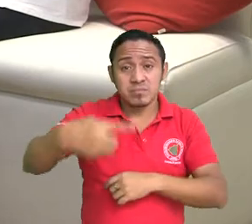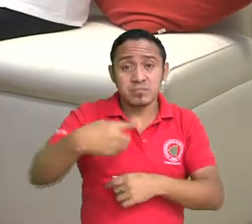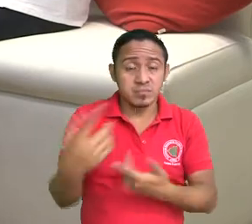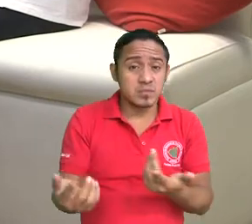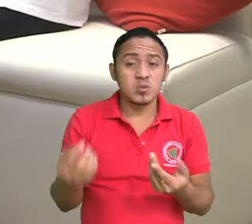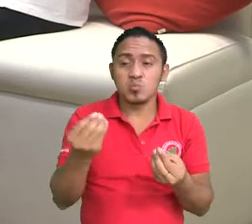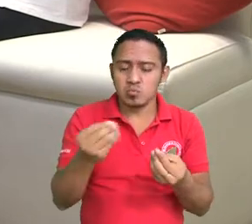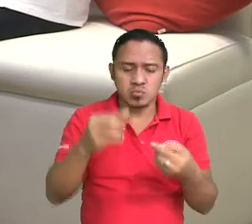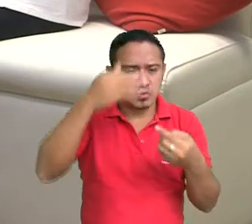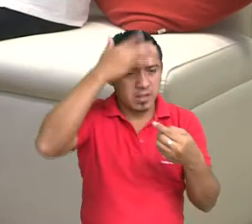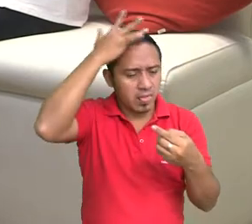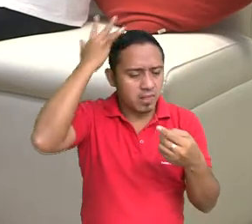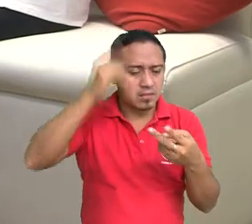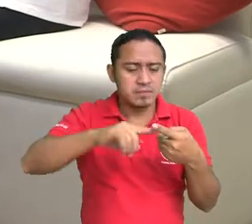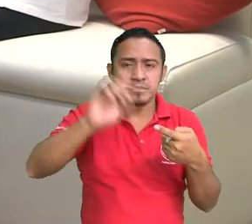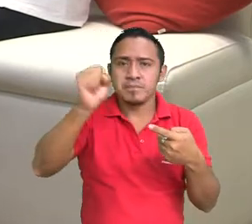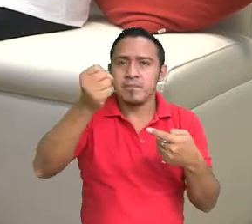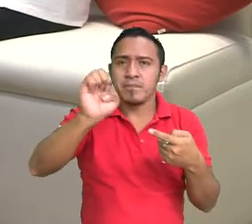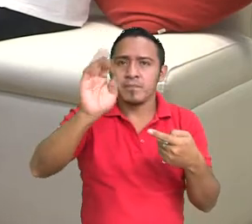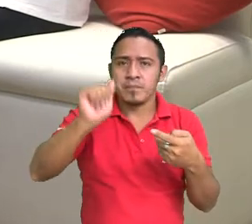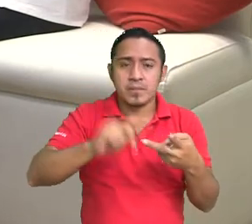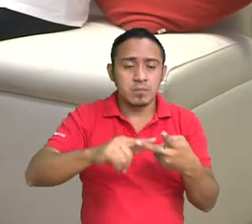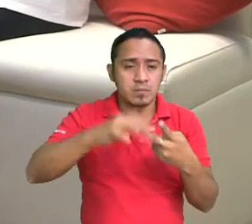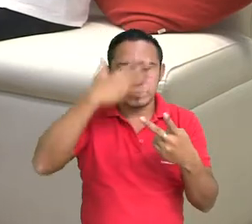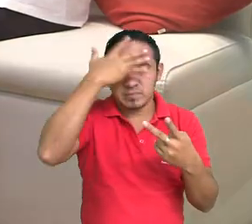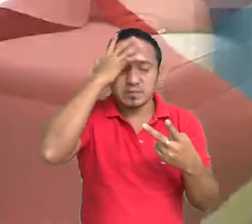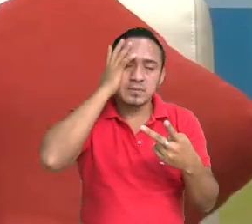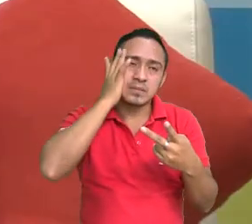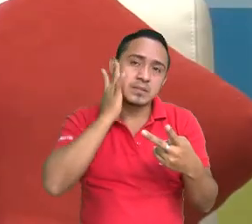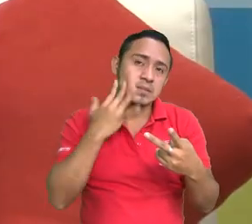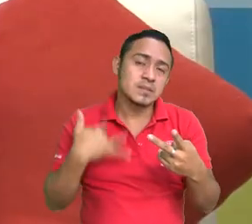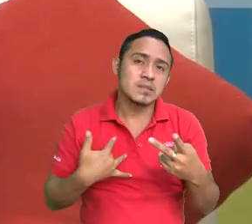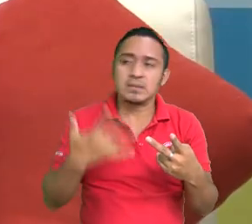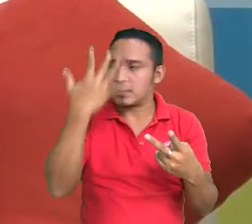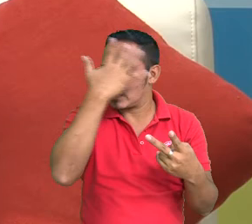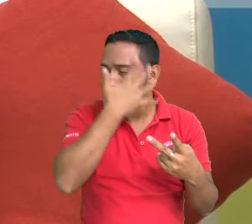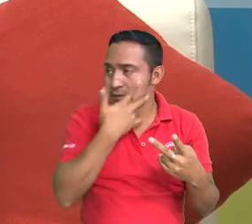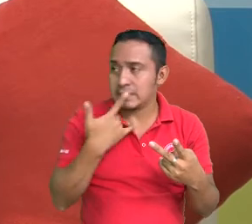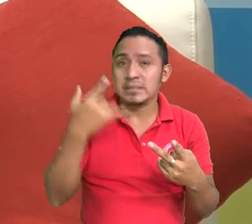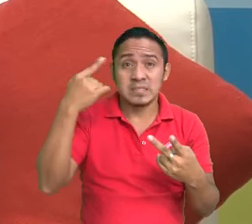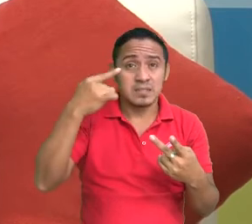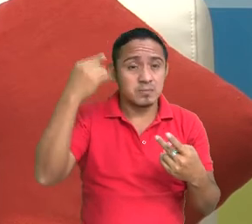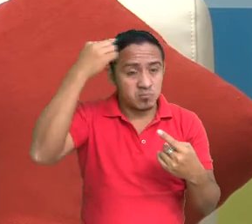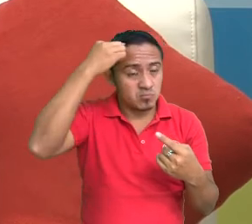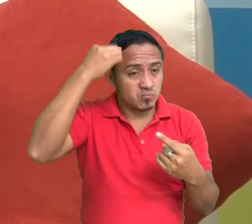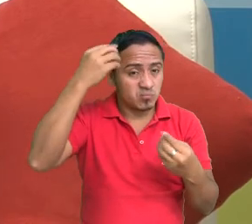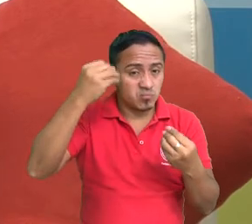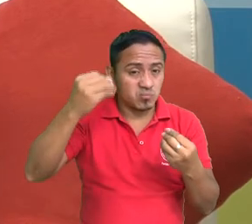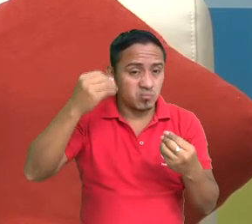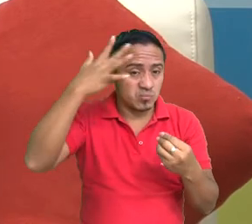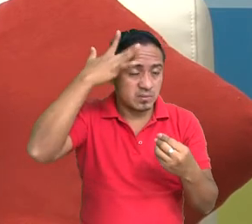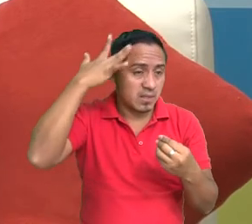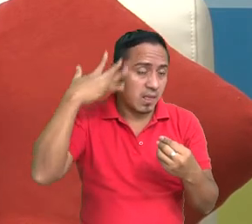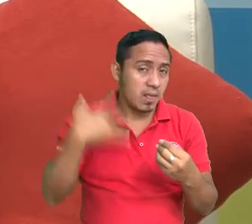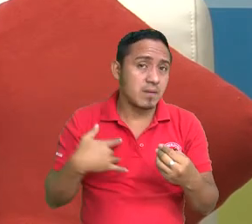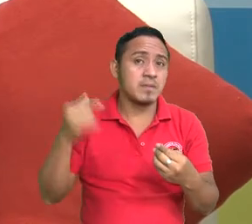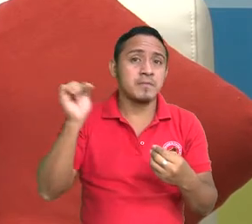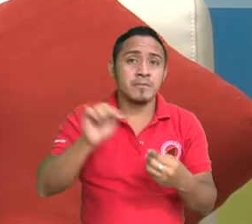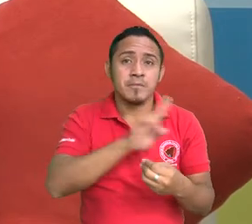sebo, por la producción de sudor que diario tenemos en el cuero cabelludo, que es un área donde sí hay muchas glándulas sebáceas que